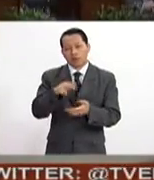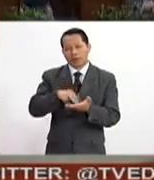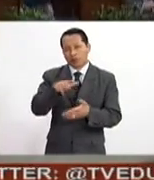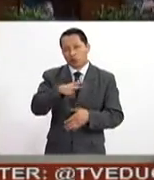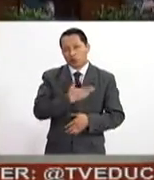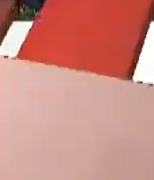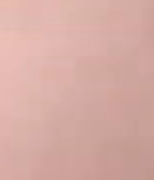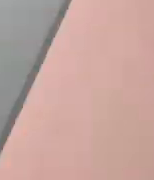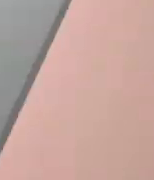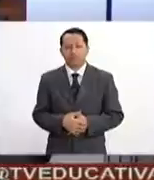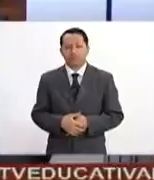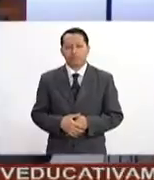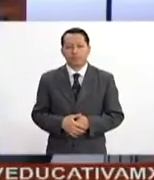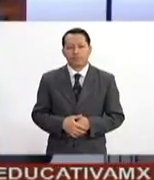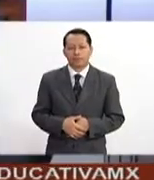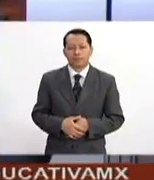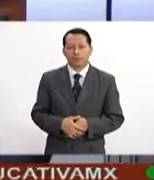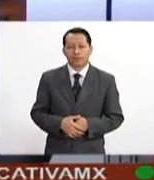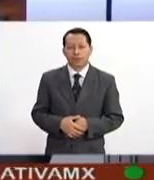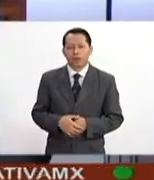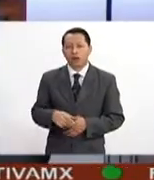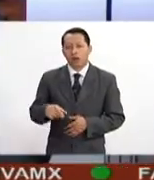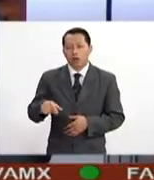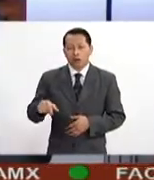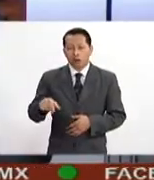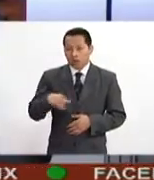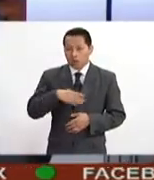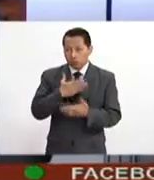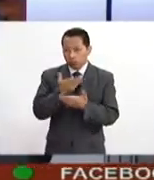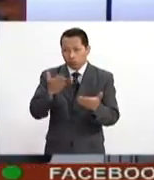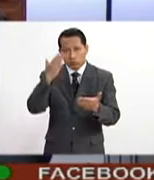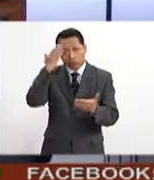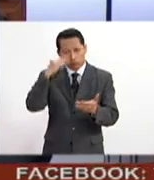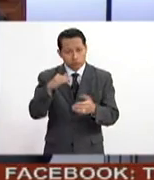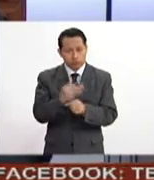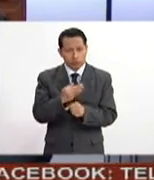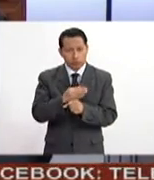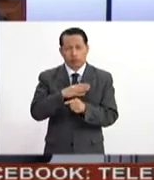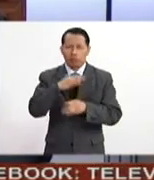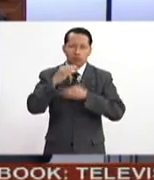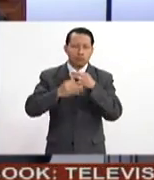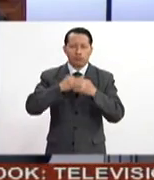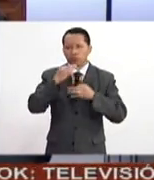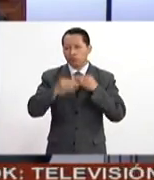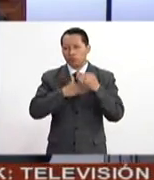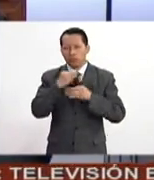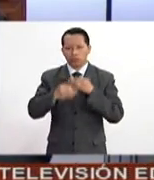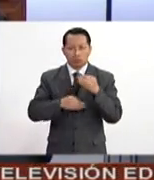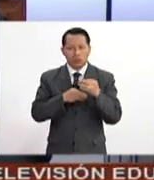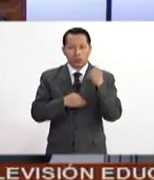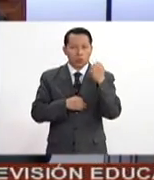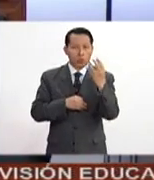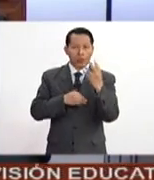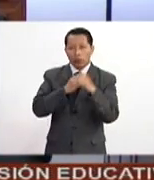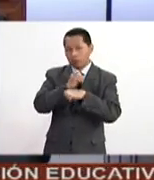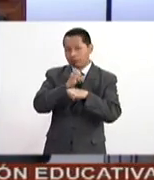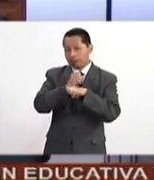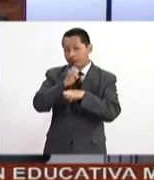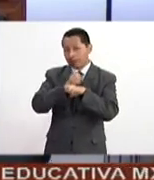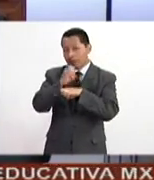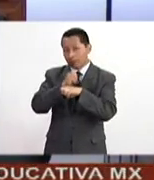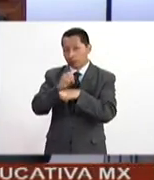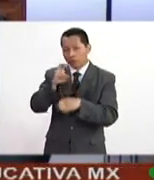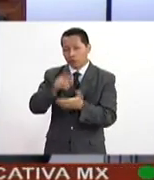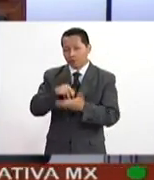2018. Como ustedes saben, en estos momentos transcurren las campañas en las 4 entidades en que habrá elecciones